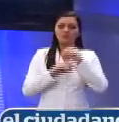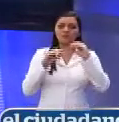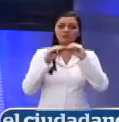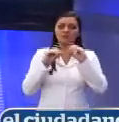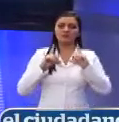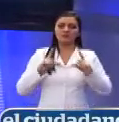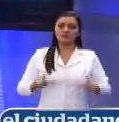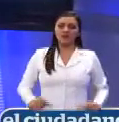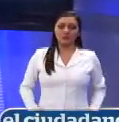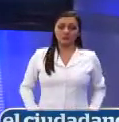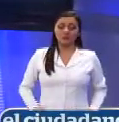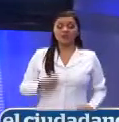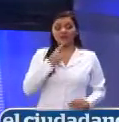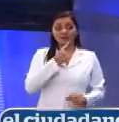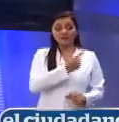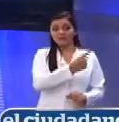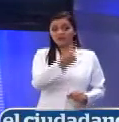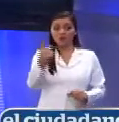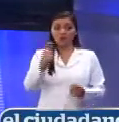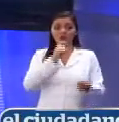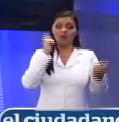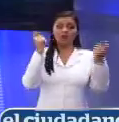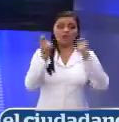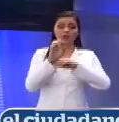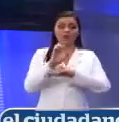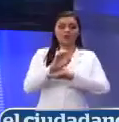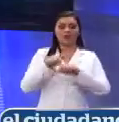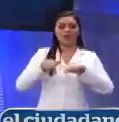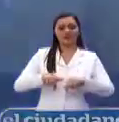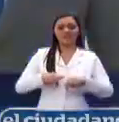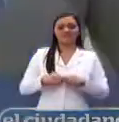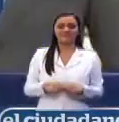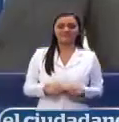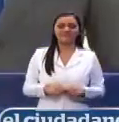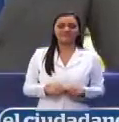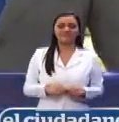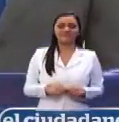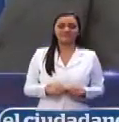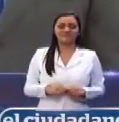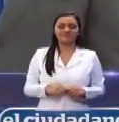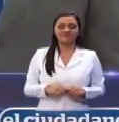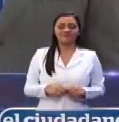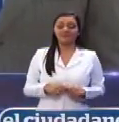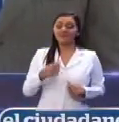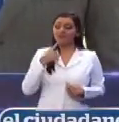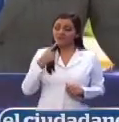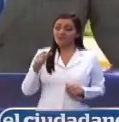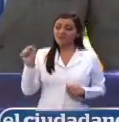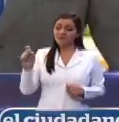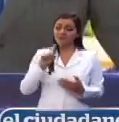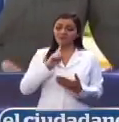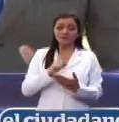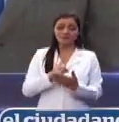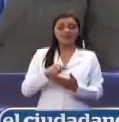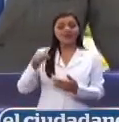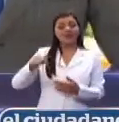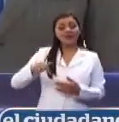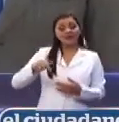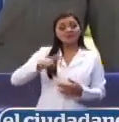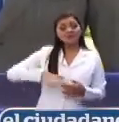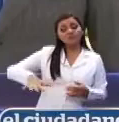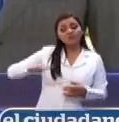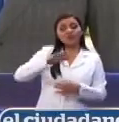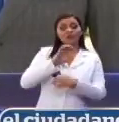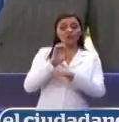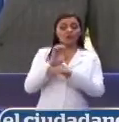televidentes esto refleja el cambio que se vive en el país en esta área tú lo has dicho milene a lo largo y ancho del